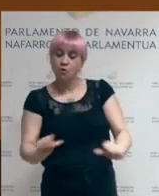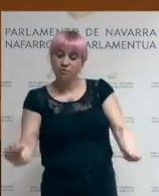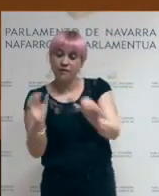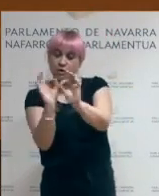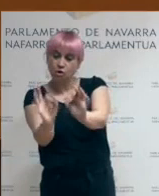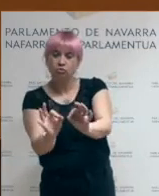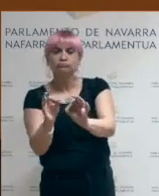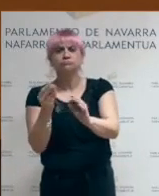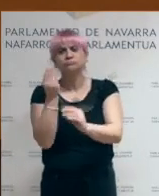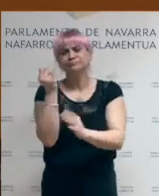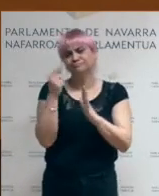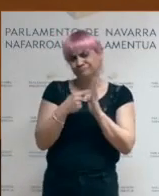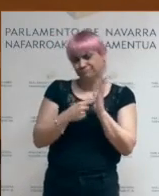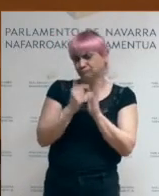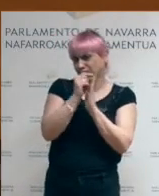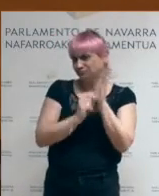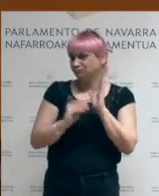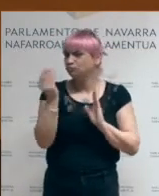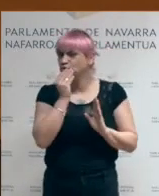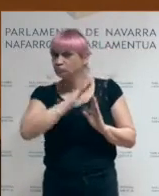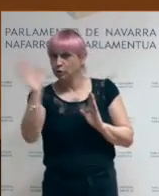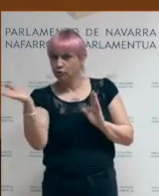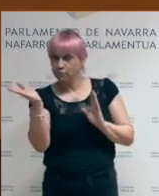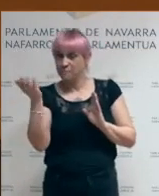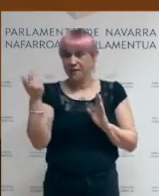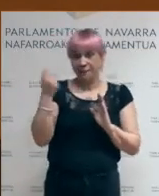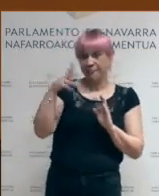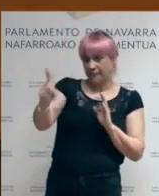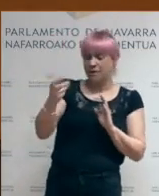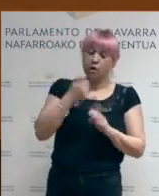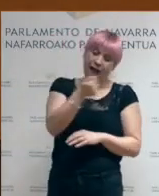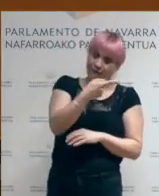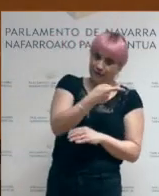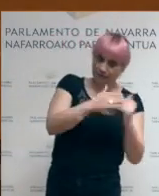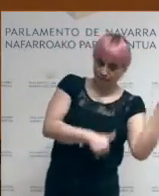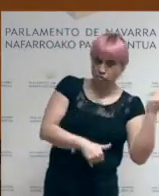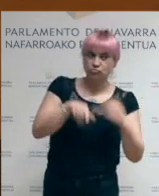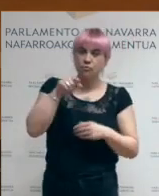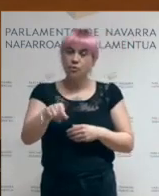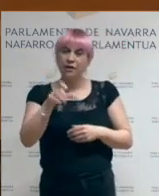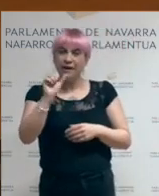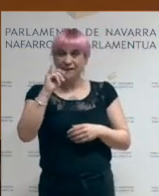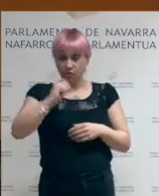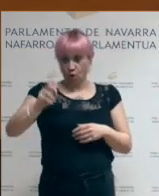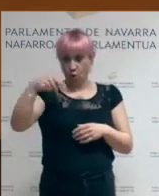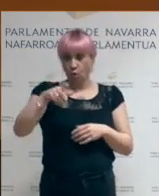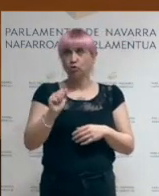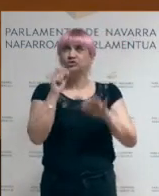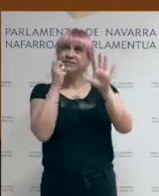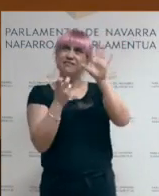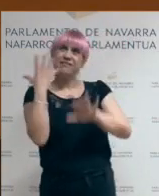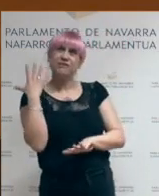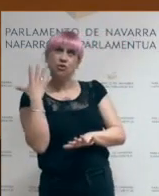índice es mucho mejor que en las líneas de modelo AG de esos mismos centros. Pondría algún ejemplo. Elizondo AG menos 1,75, modelo